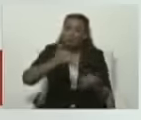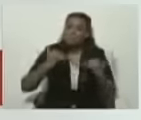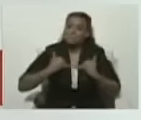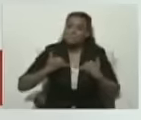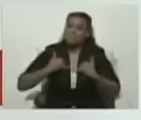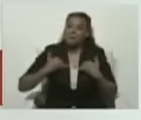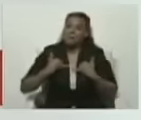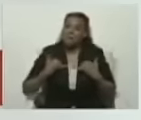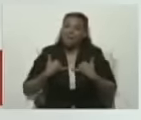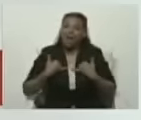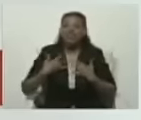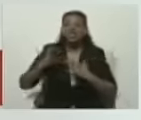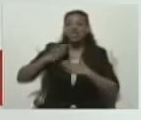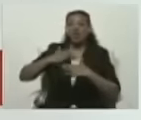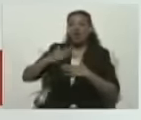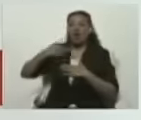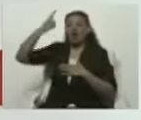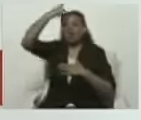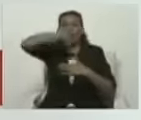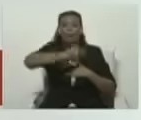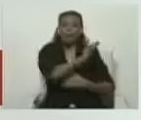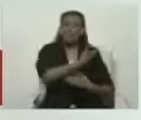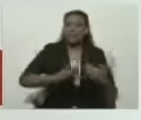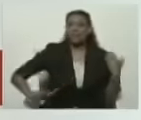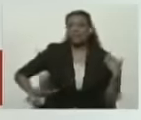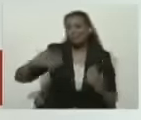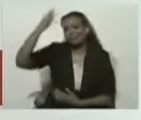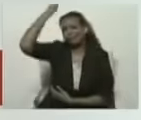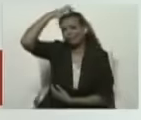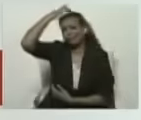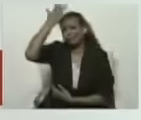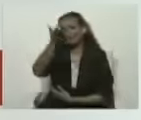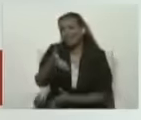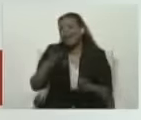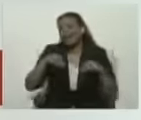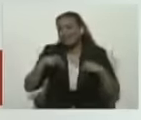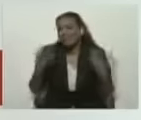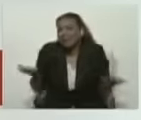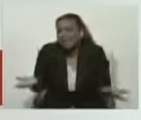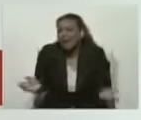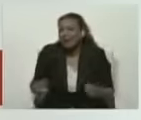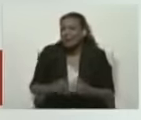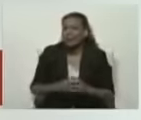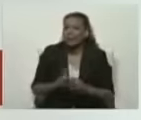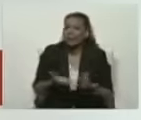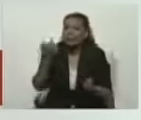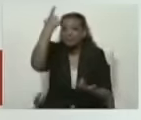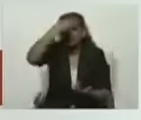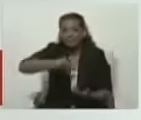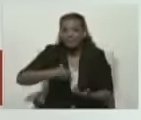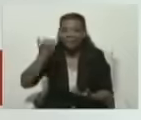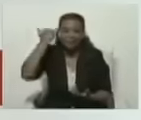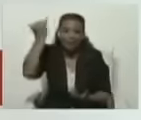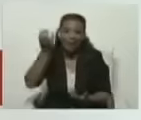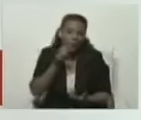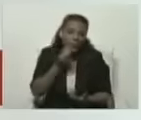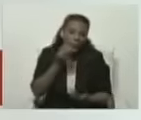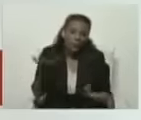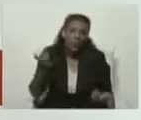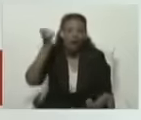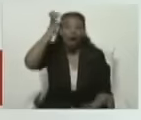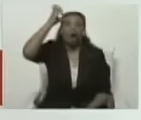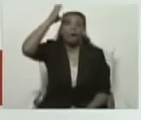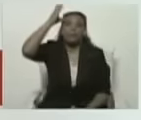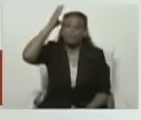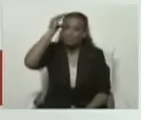autoproclamara en una plaza y se lo creyeron, porque, bueno, la imbecilidad es libre y la capacidad